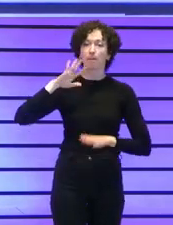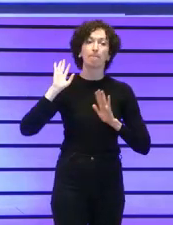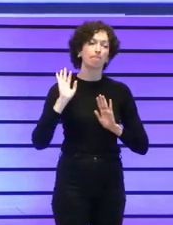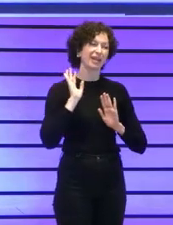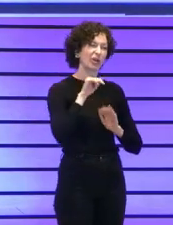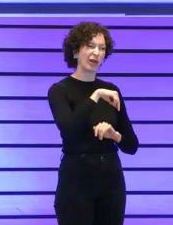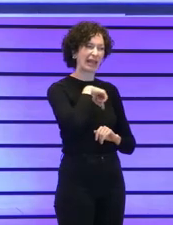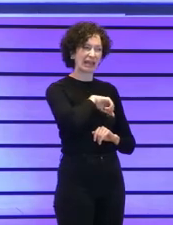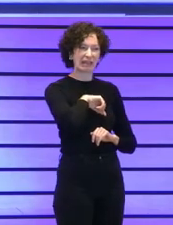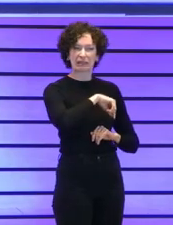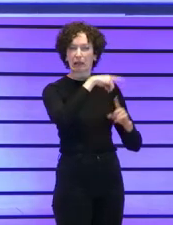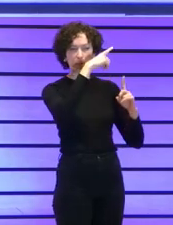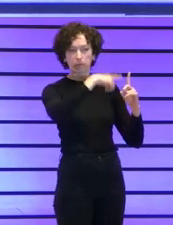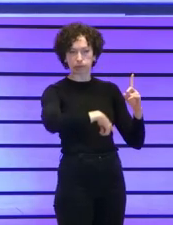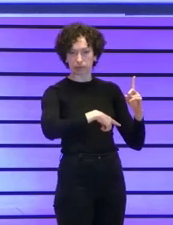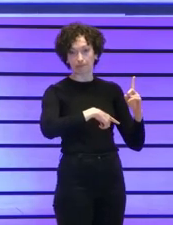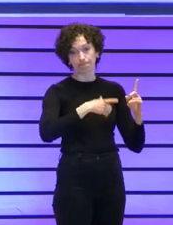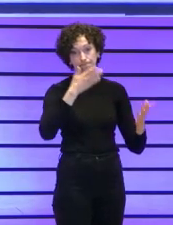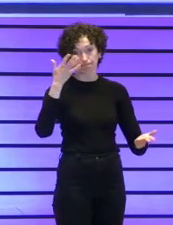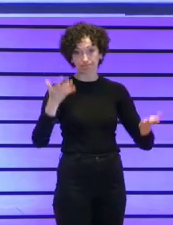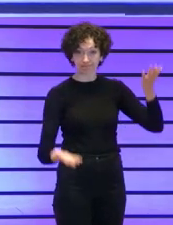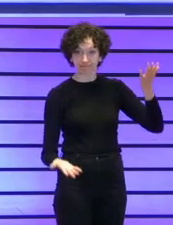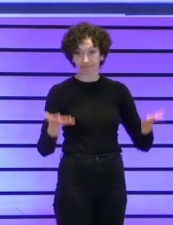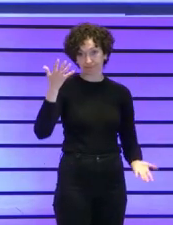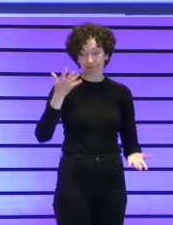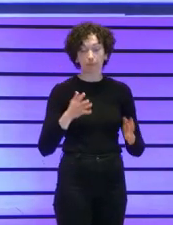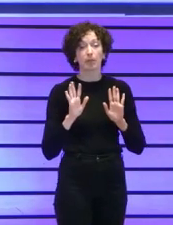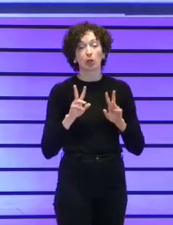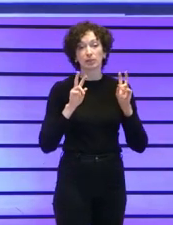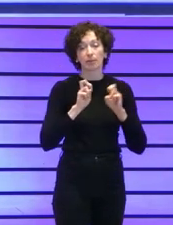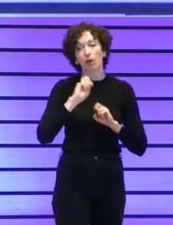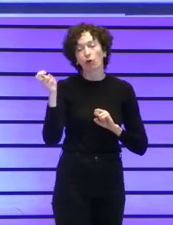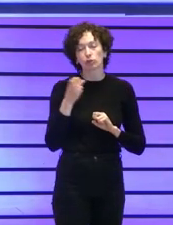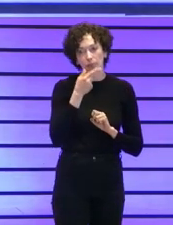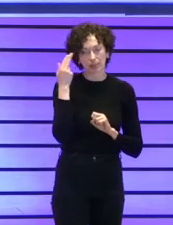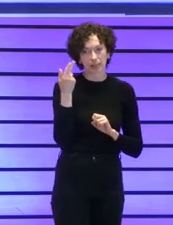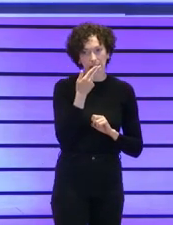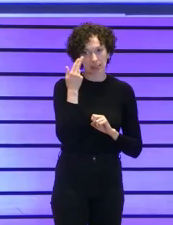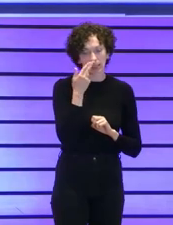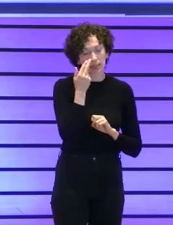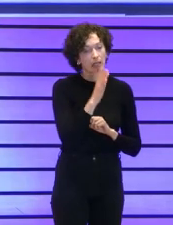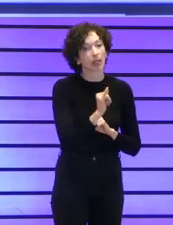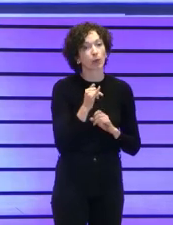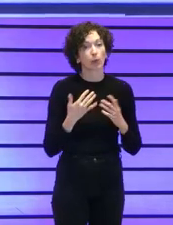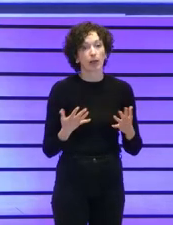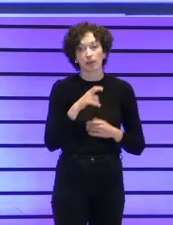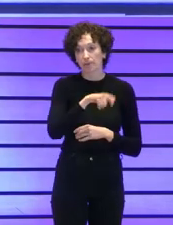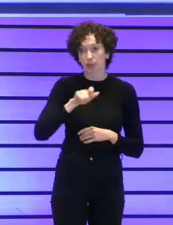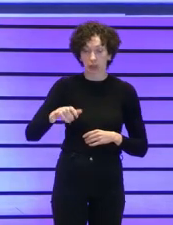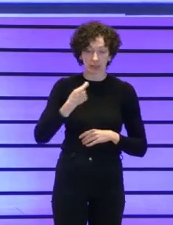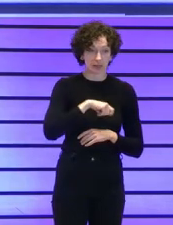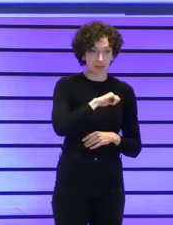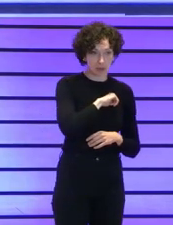y caen en ética. Pero luego hay otro tema interesantísimo, que es que los